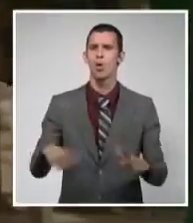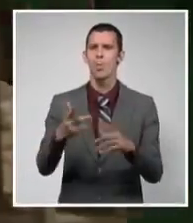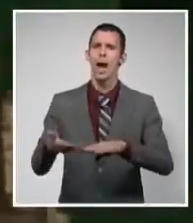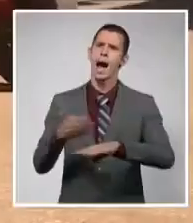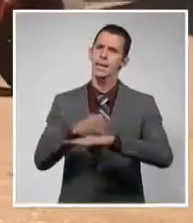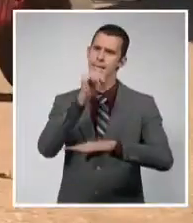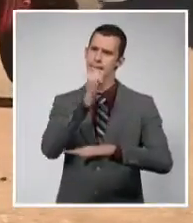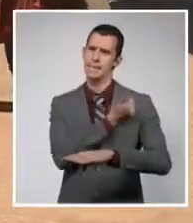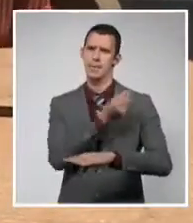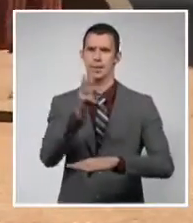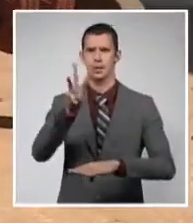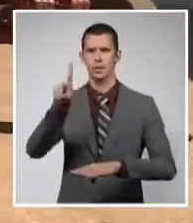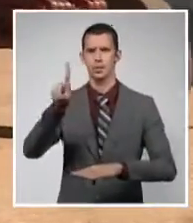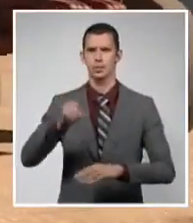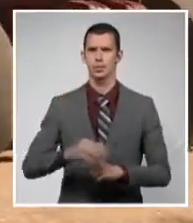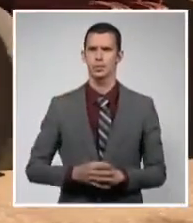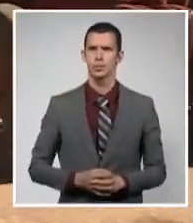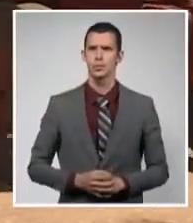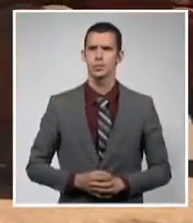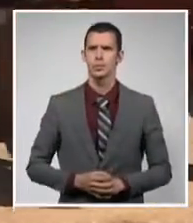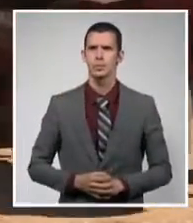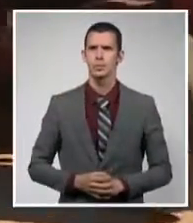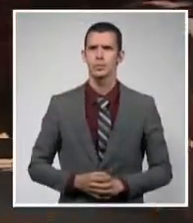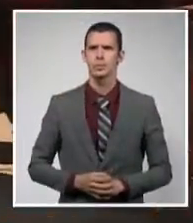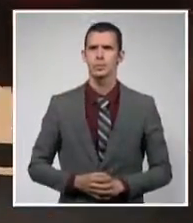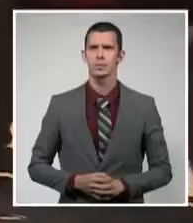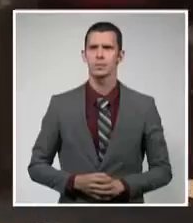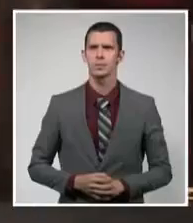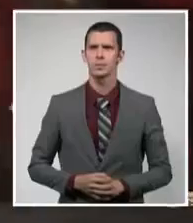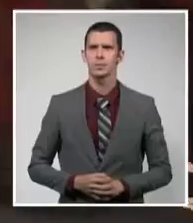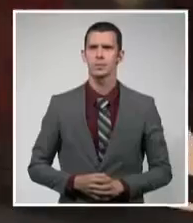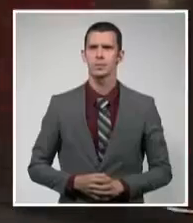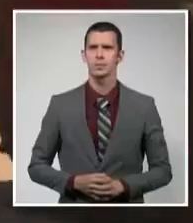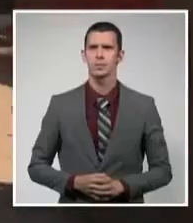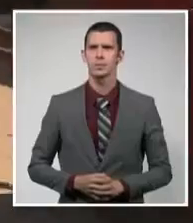de diciembre. Evelixe Tamile, Sistema Informativo de la Televisión.